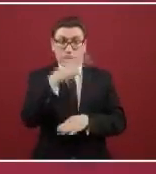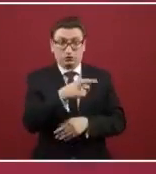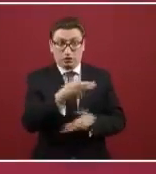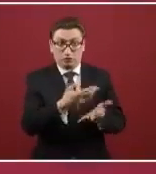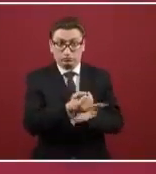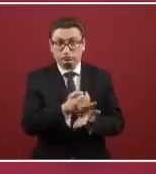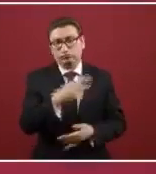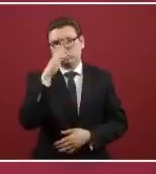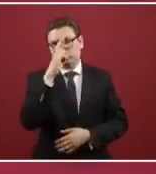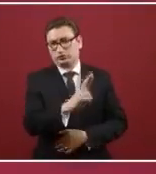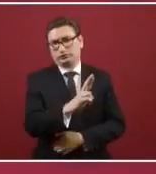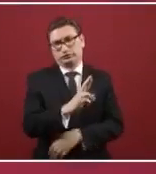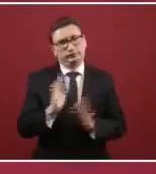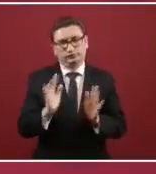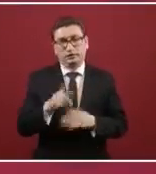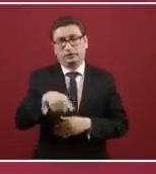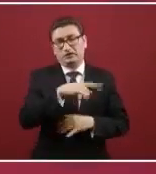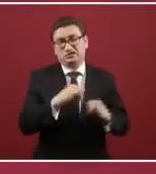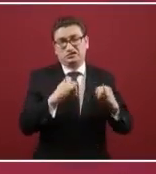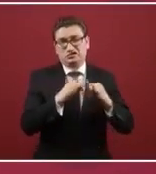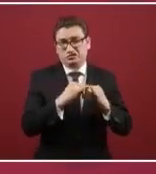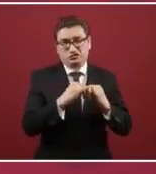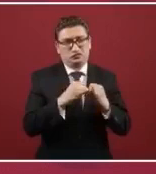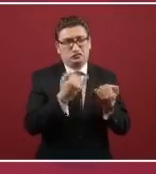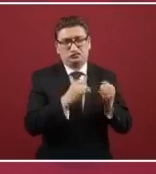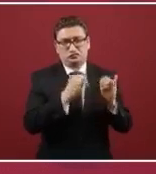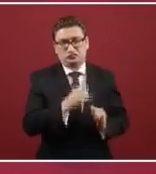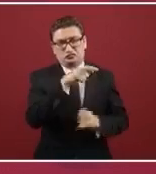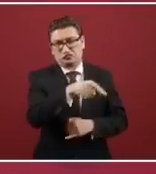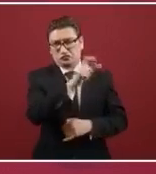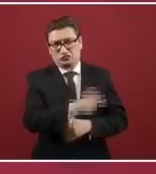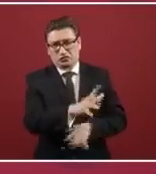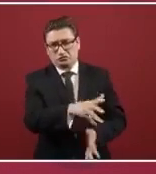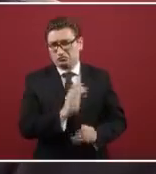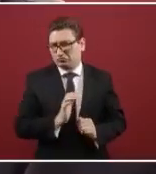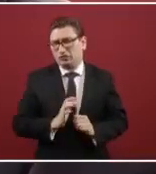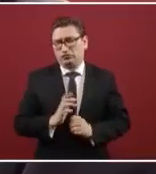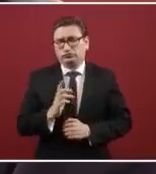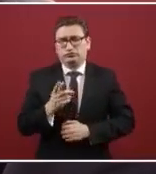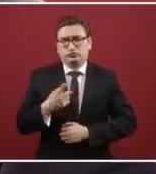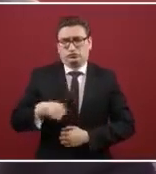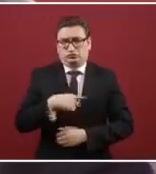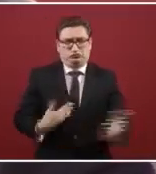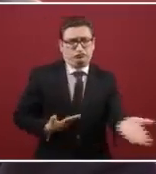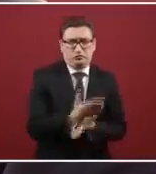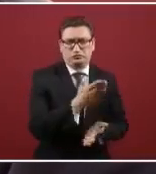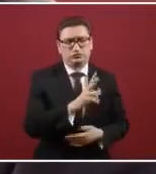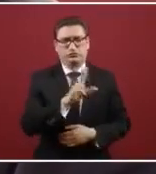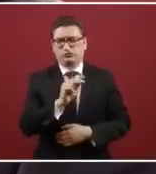México. Es una institución independiente, autónoma, y no nos